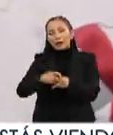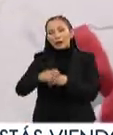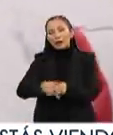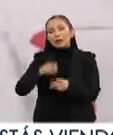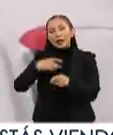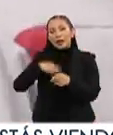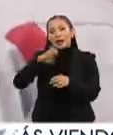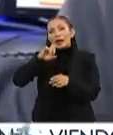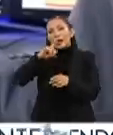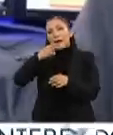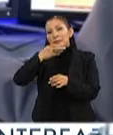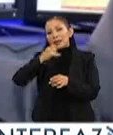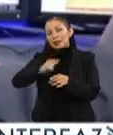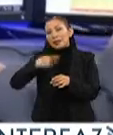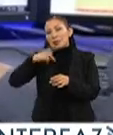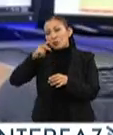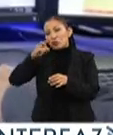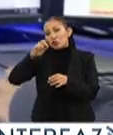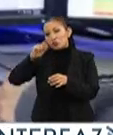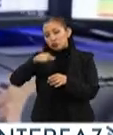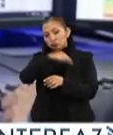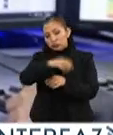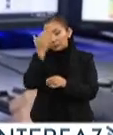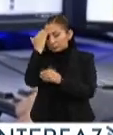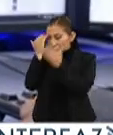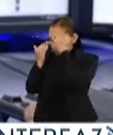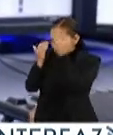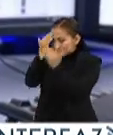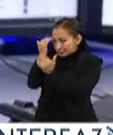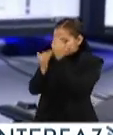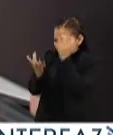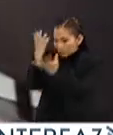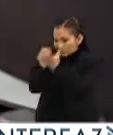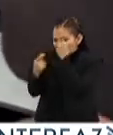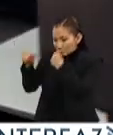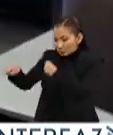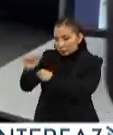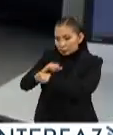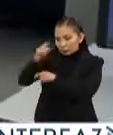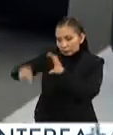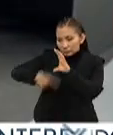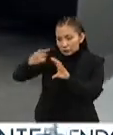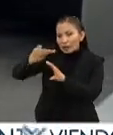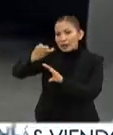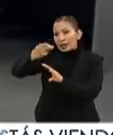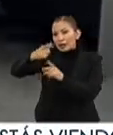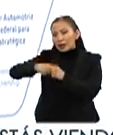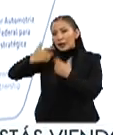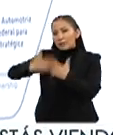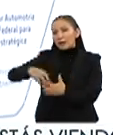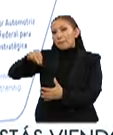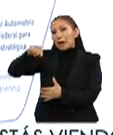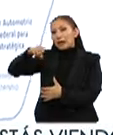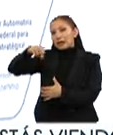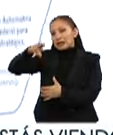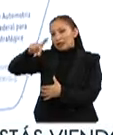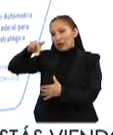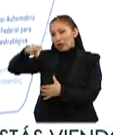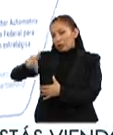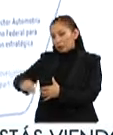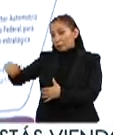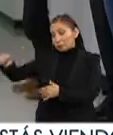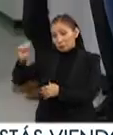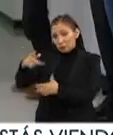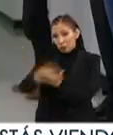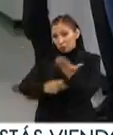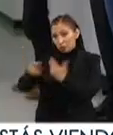y mecánica de producción, quienes adquirieron conocimientos profesionales en neumática, hidráulica y maquinado. Como parte del